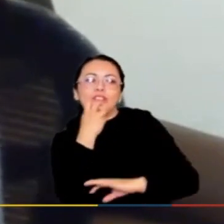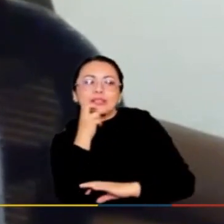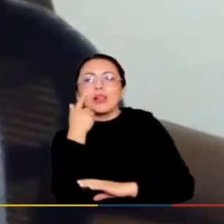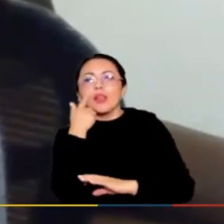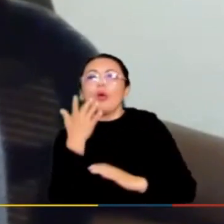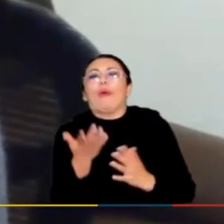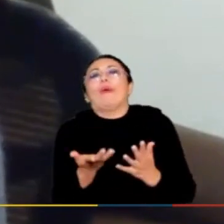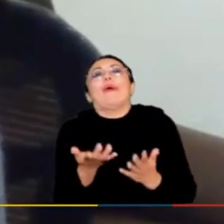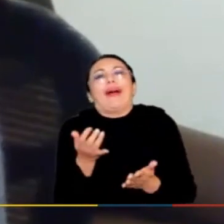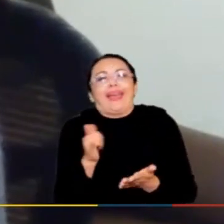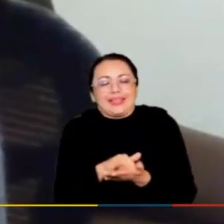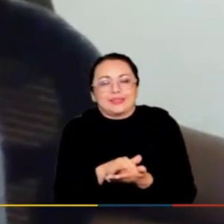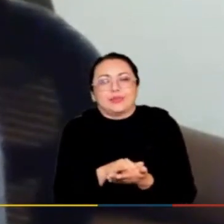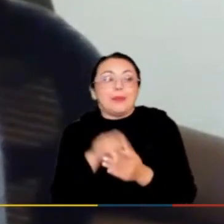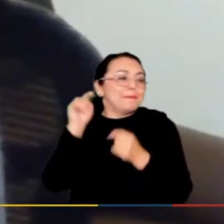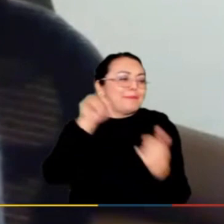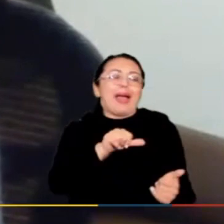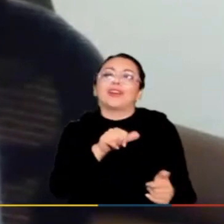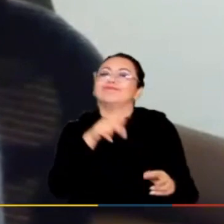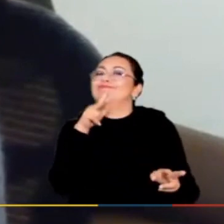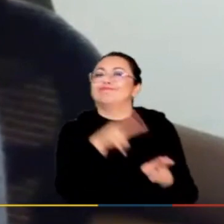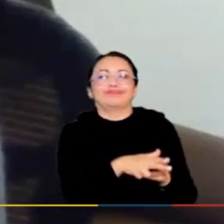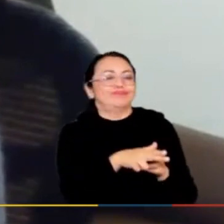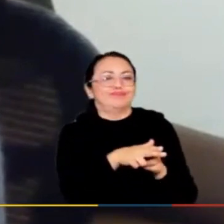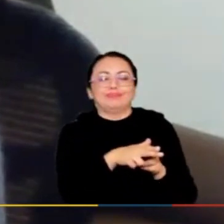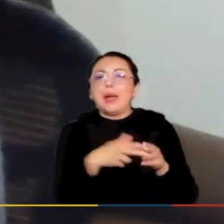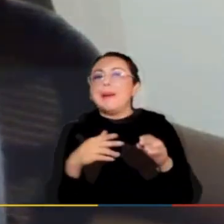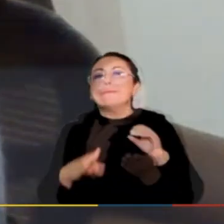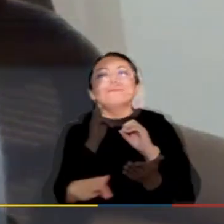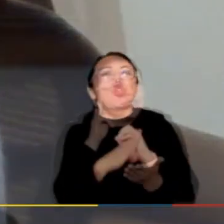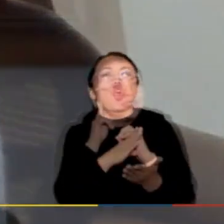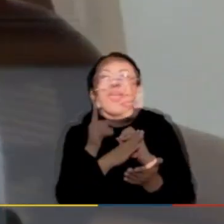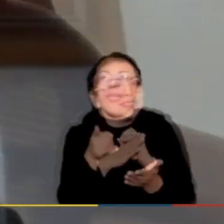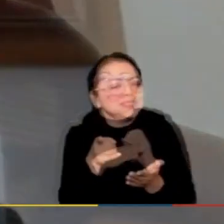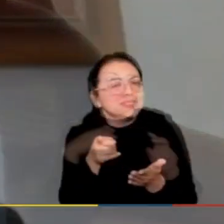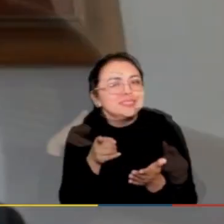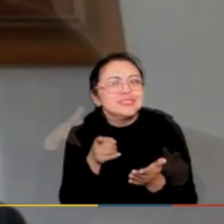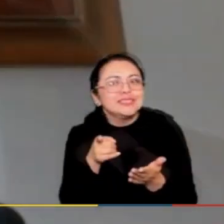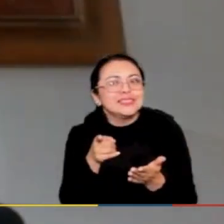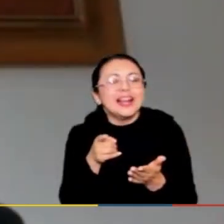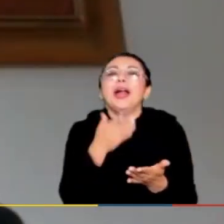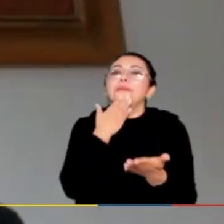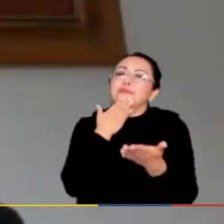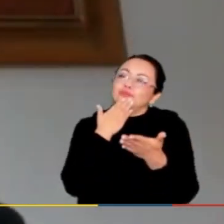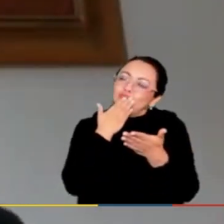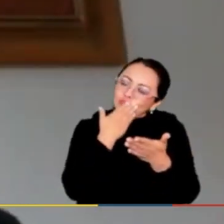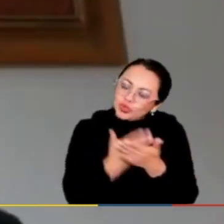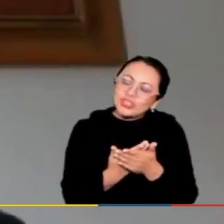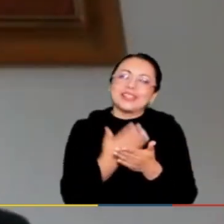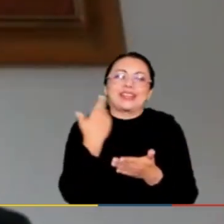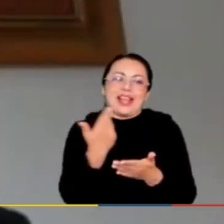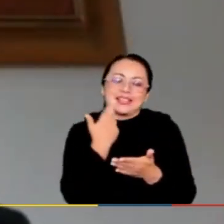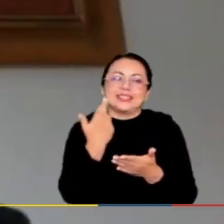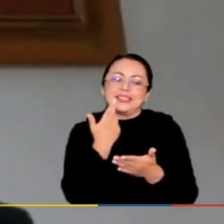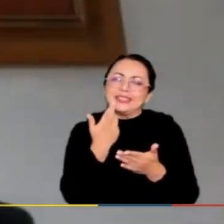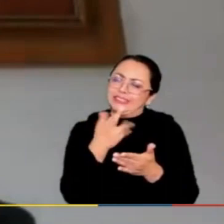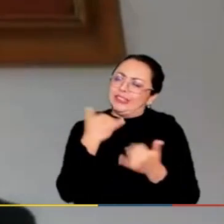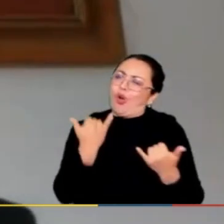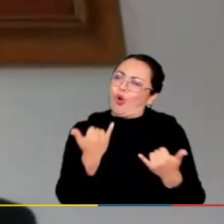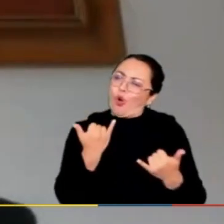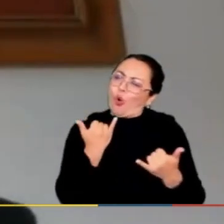de impedir la transacción como tal, es decir, está obligado a bloquear la transacción, ¿no? Sí, muchas gracias. Ha sido muy